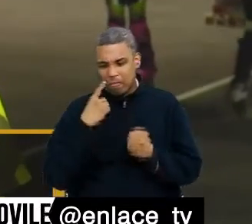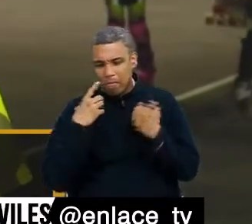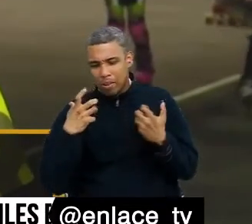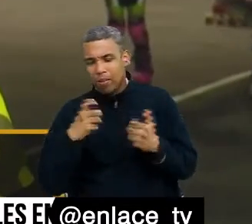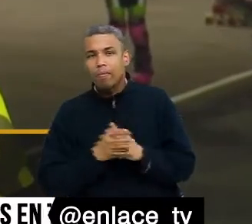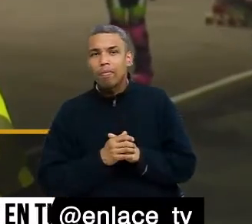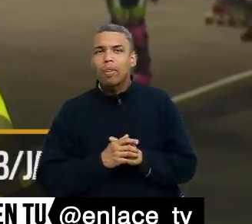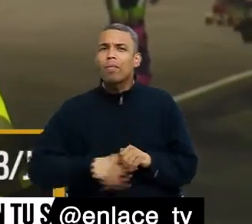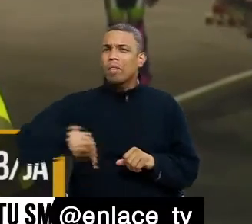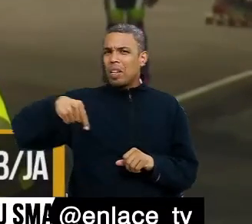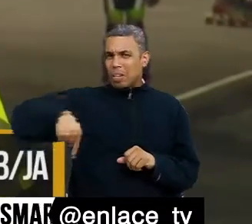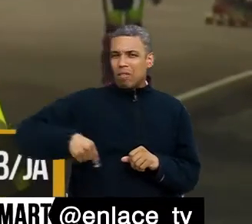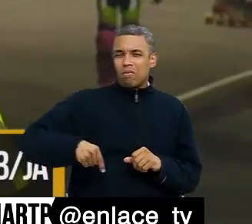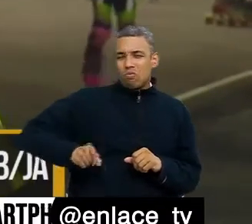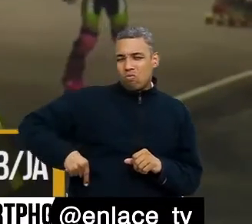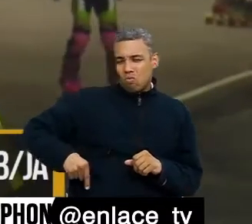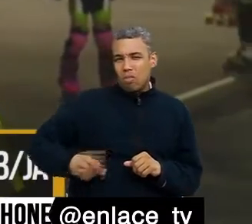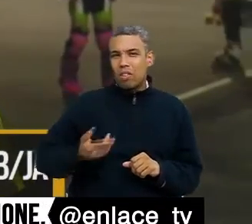Bermeja.